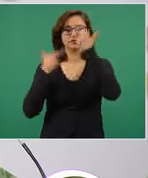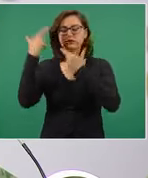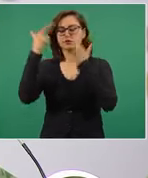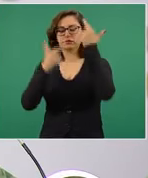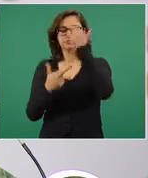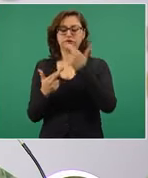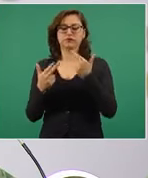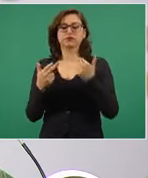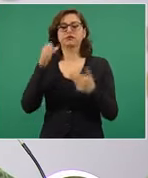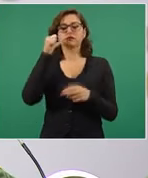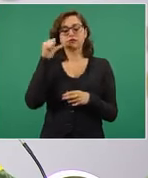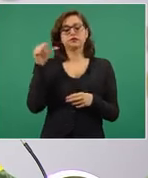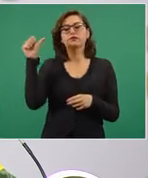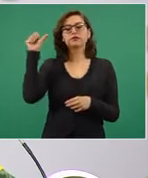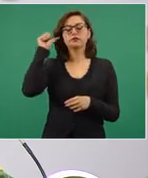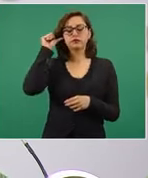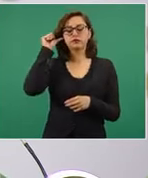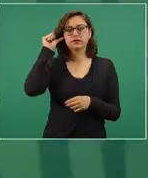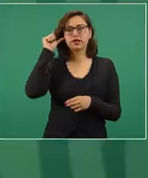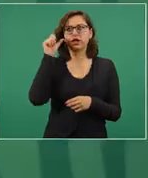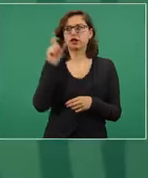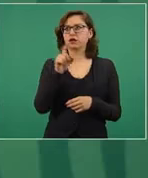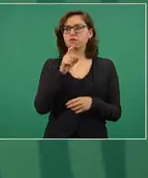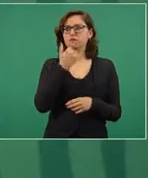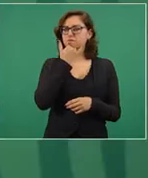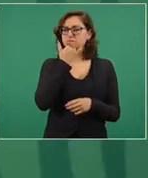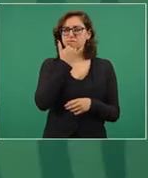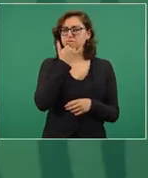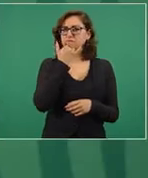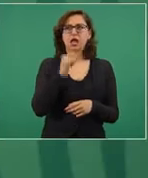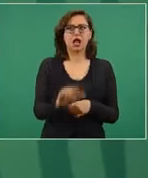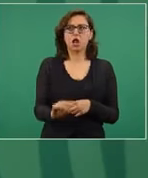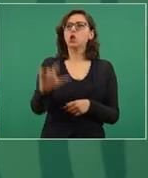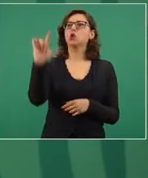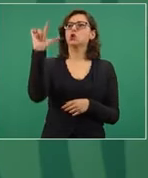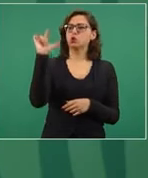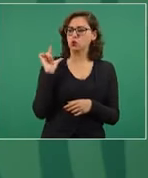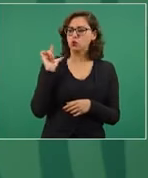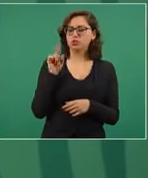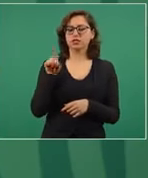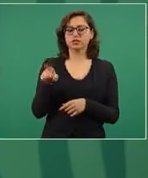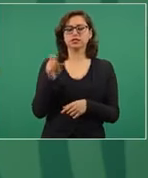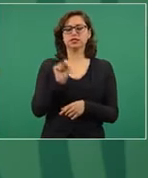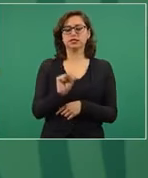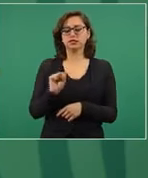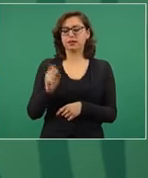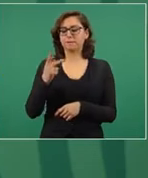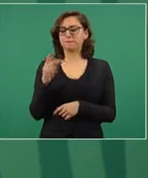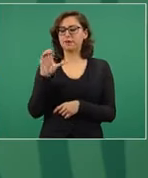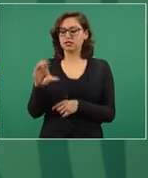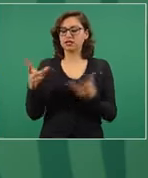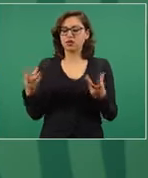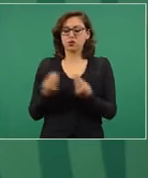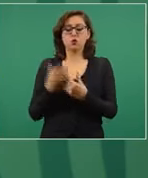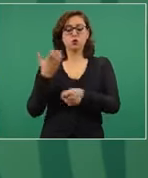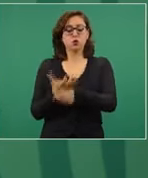de ayer, no, el día lunes, en compañía de la Secretaría de Seguridad y Protección